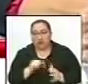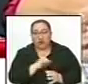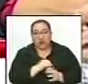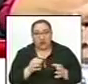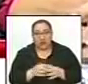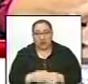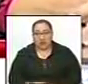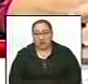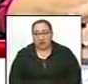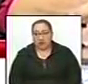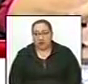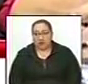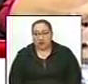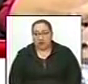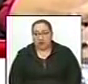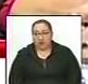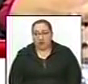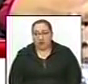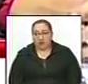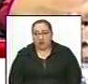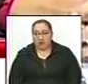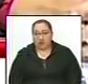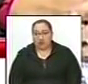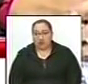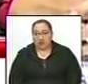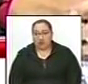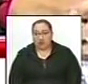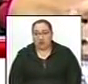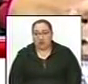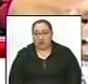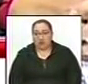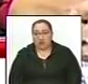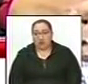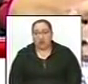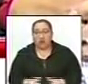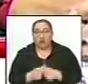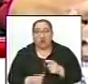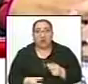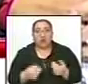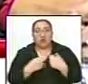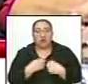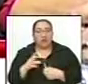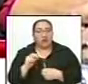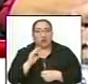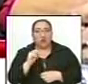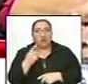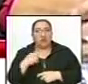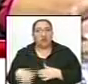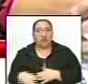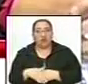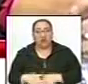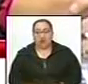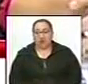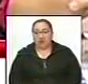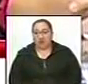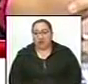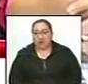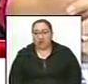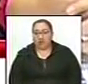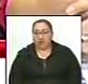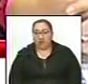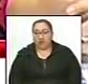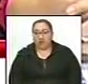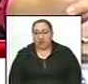institucionalidad. Eso es lo que el país merece. Congresistas responsables que no hablen para la calle, que respeten